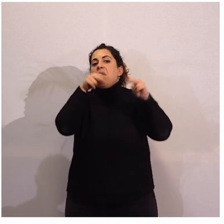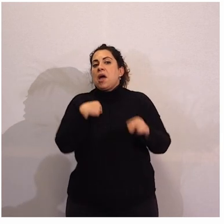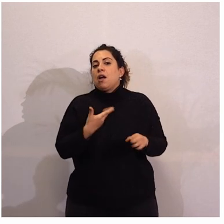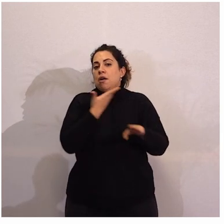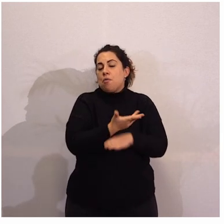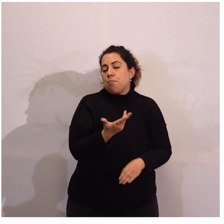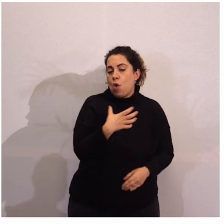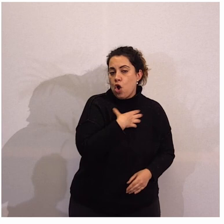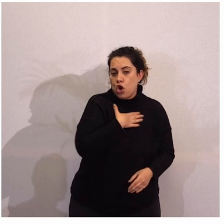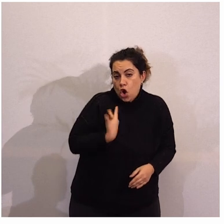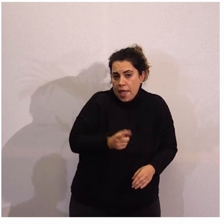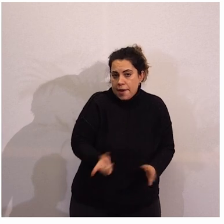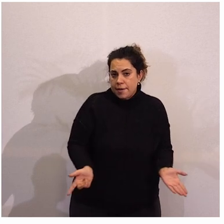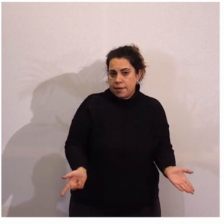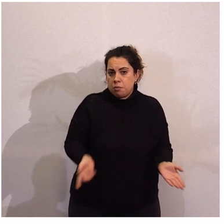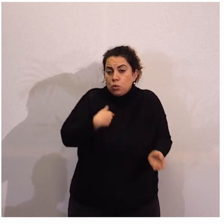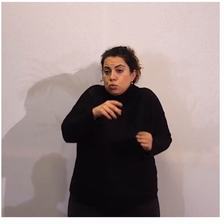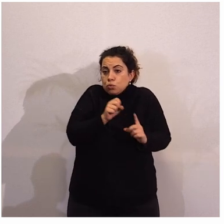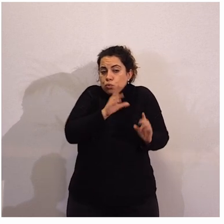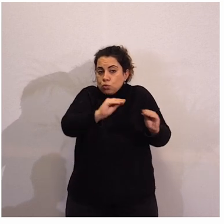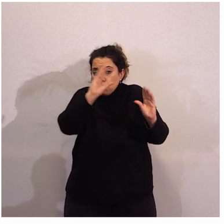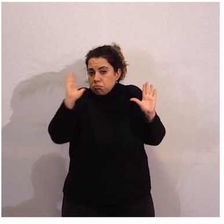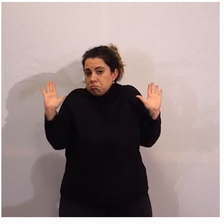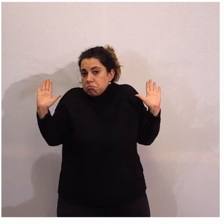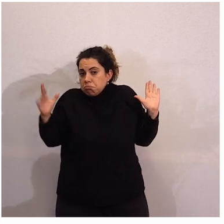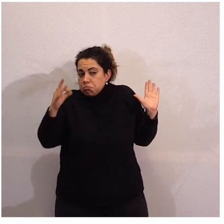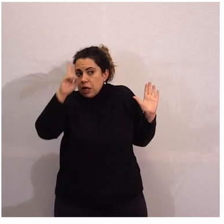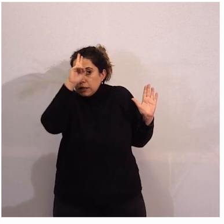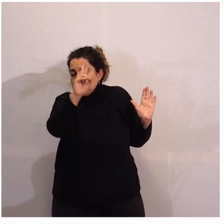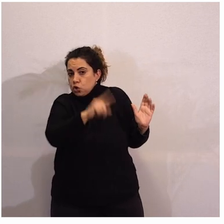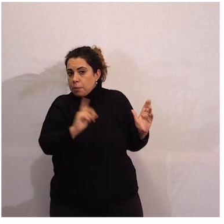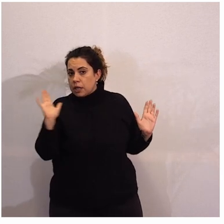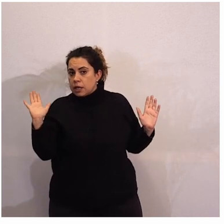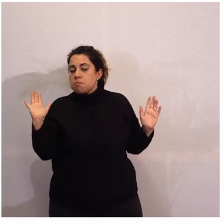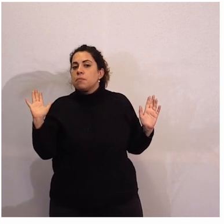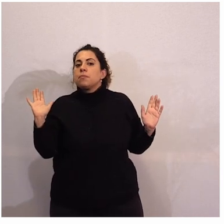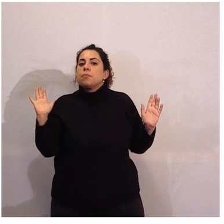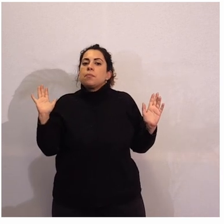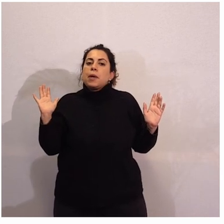de... es su visión y también hay que respetarles, pero